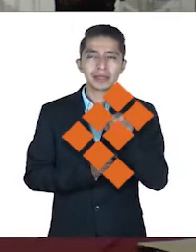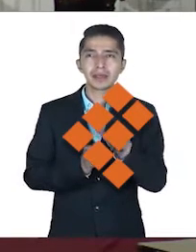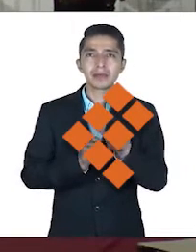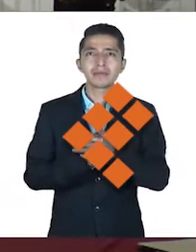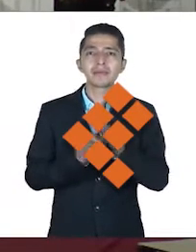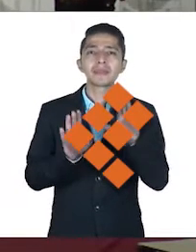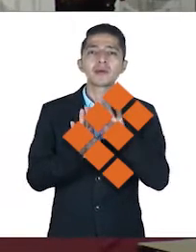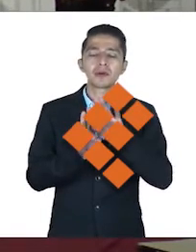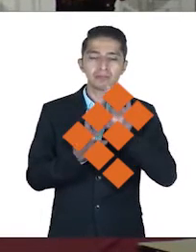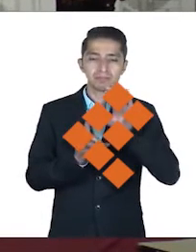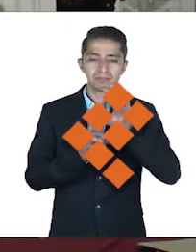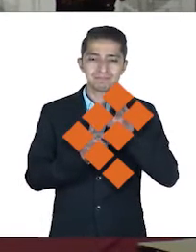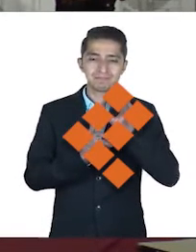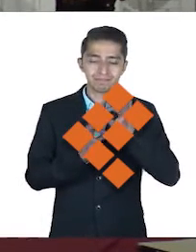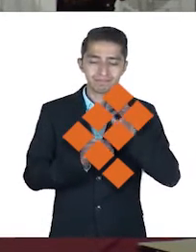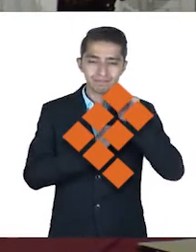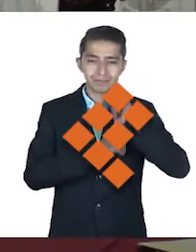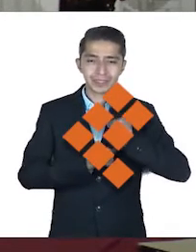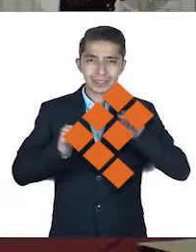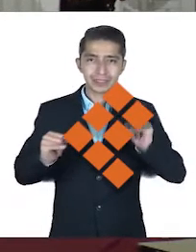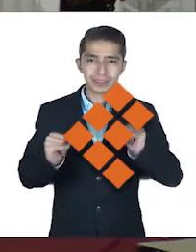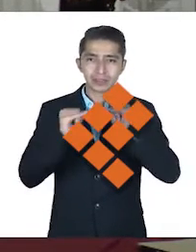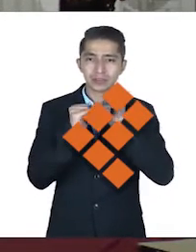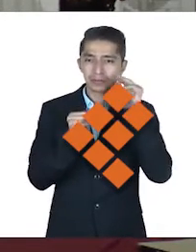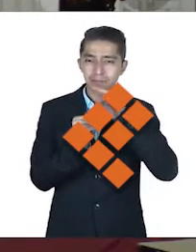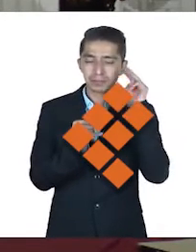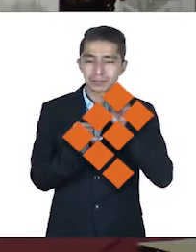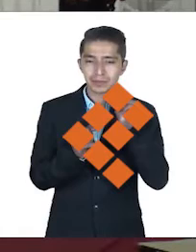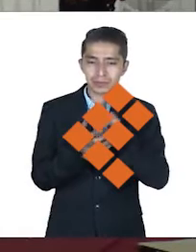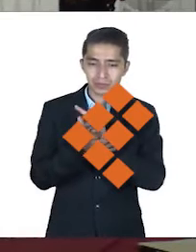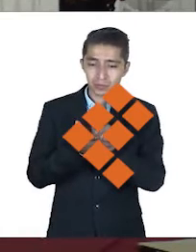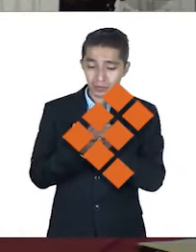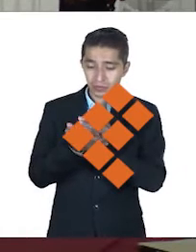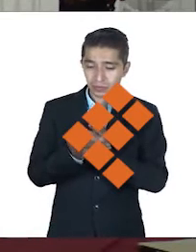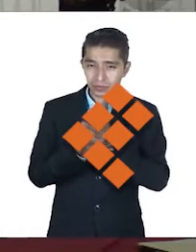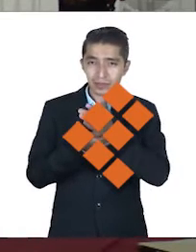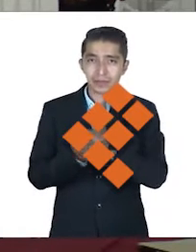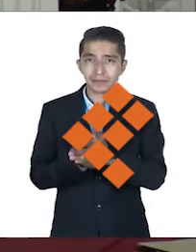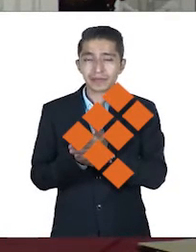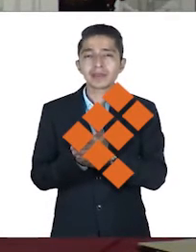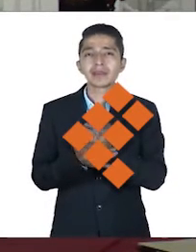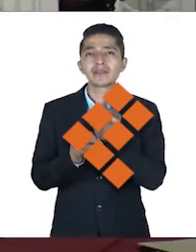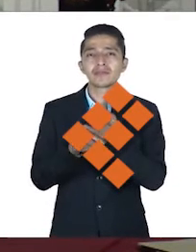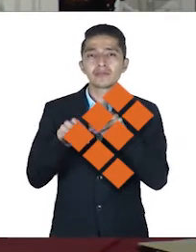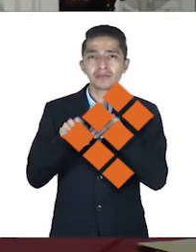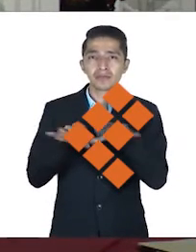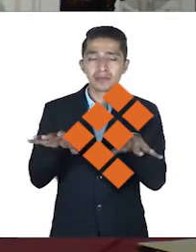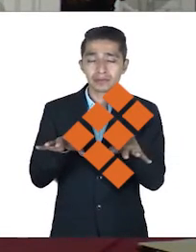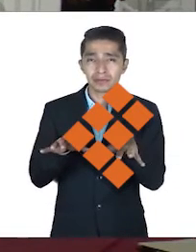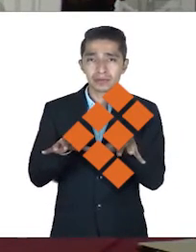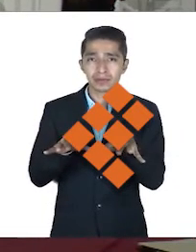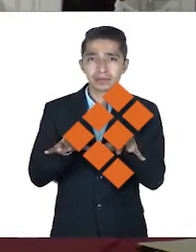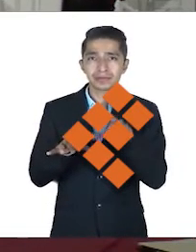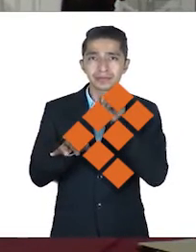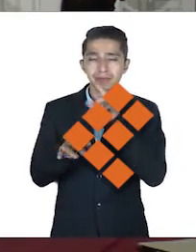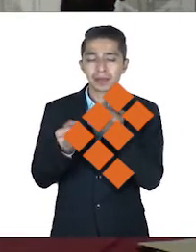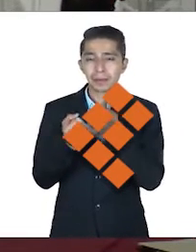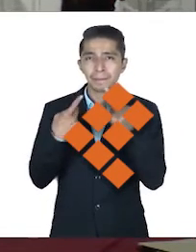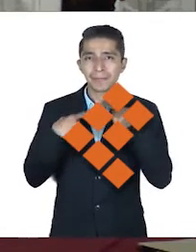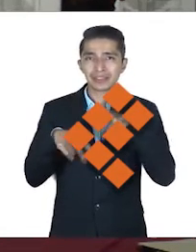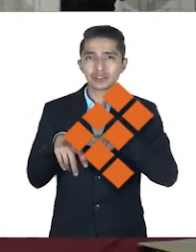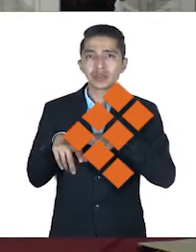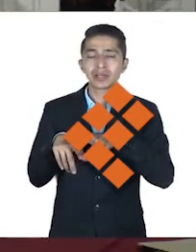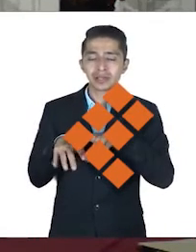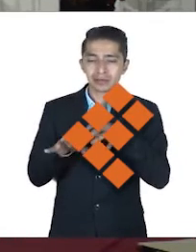como comisionado del Instituto Michoacano de Transparencia, Acceso a la Información y Protección de Datos